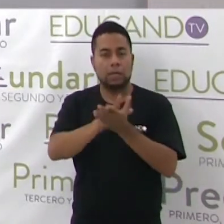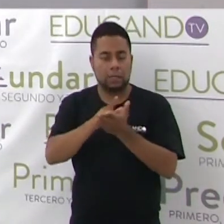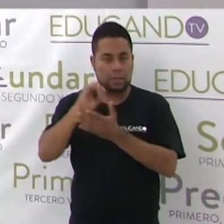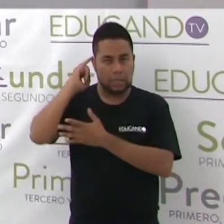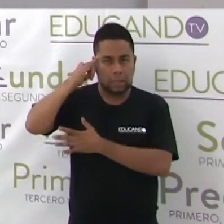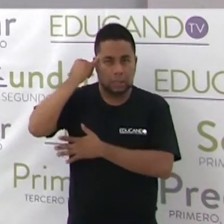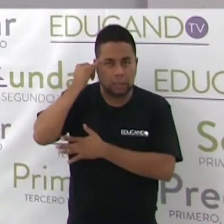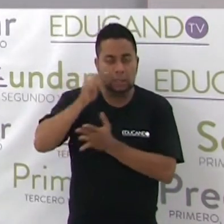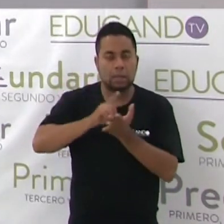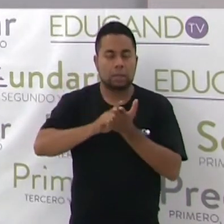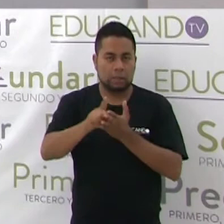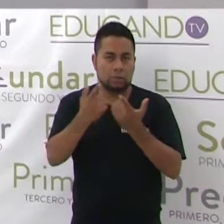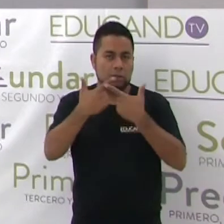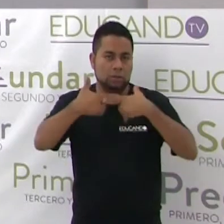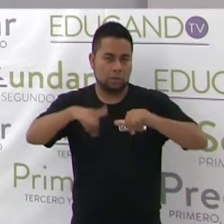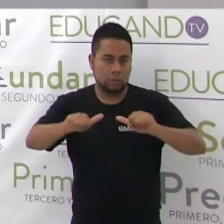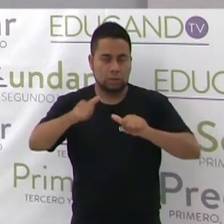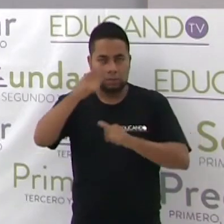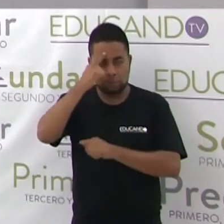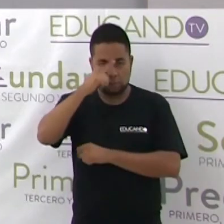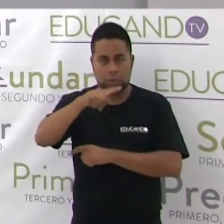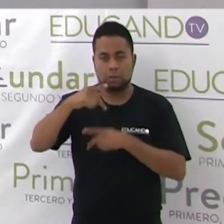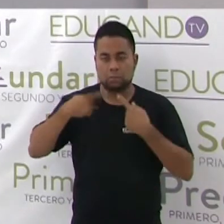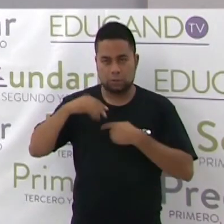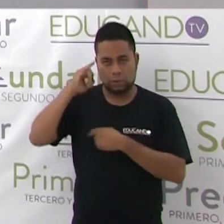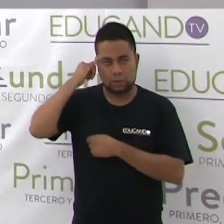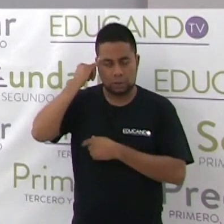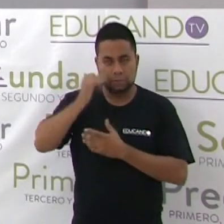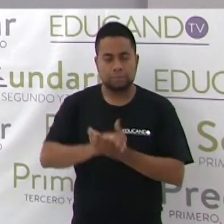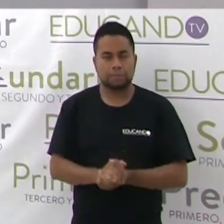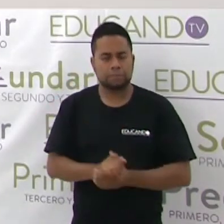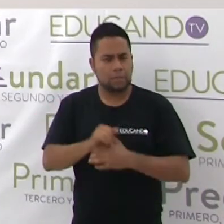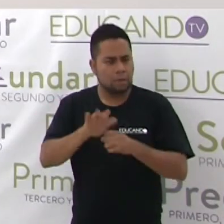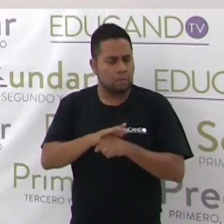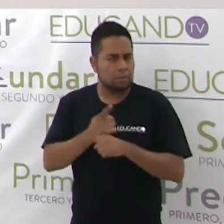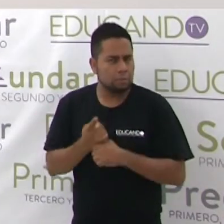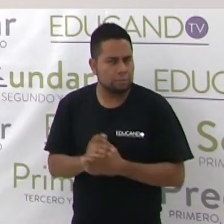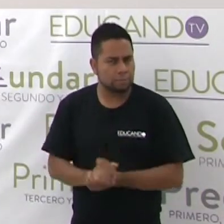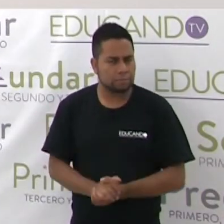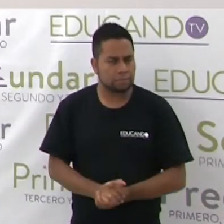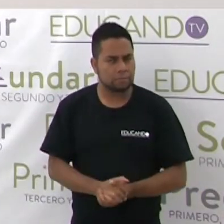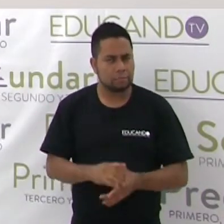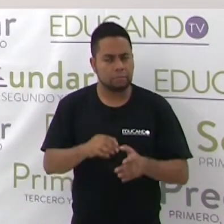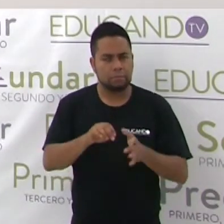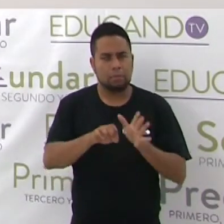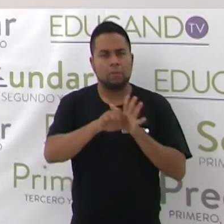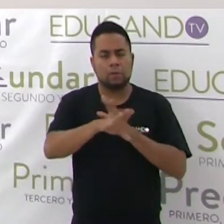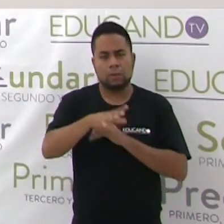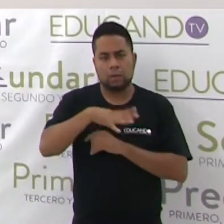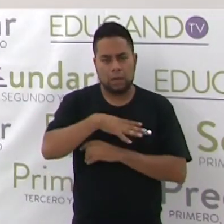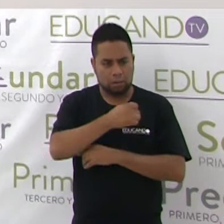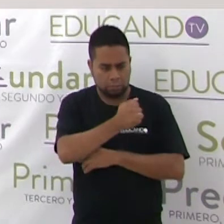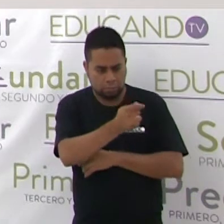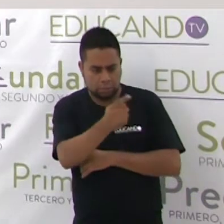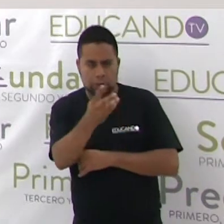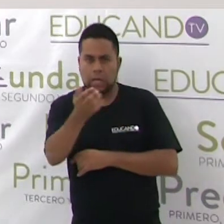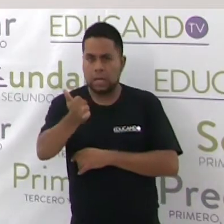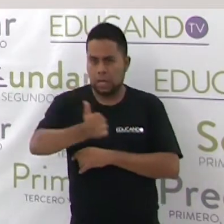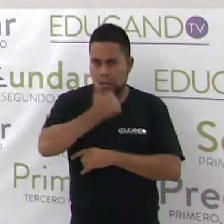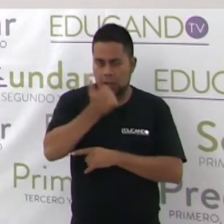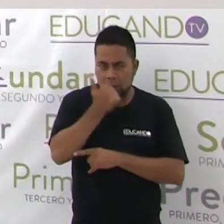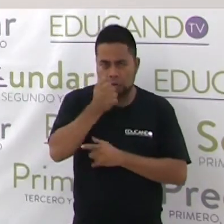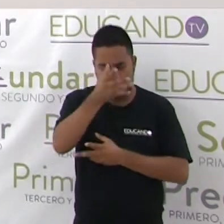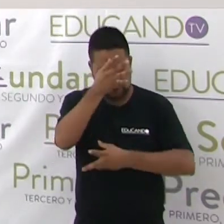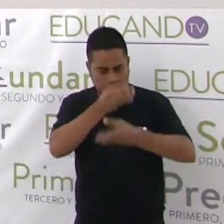ley de los derechos lingüísticos de los indígenas. ¿Por qué razón? Porque hay alumnos que todavía aprenden con